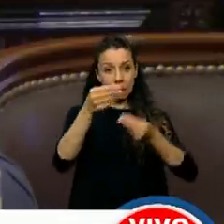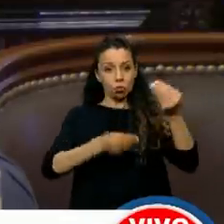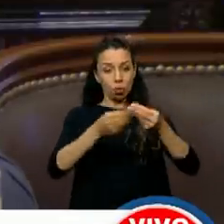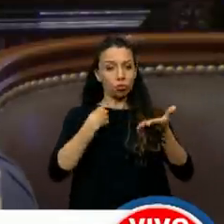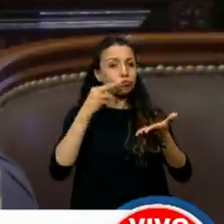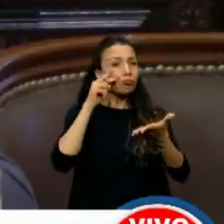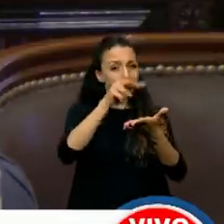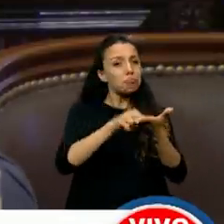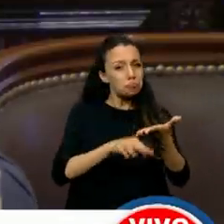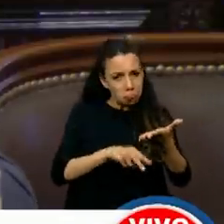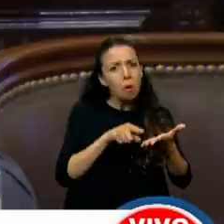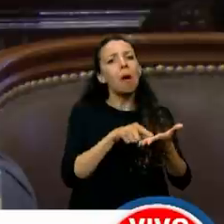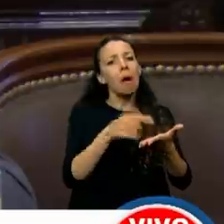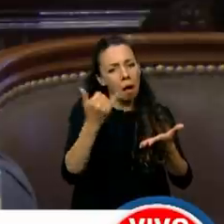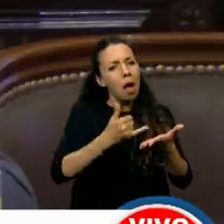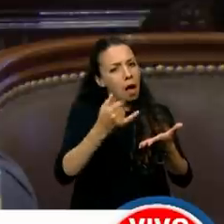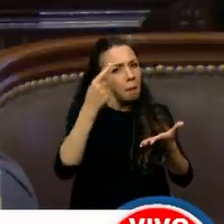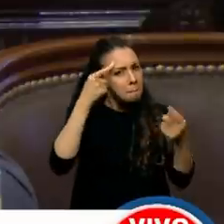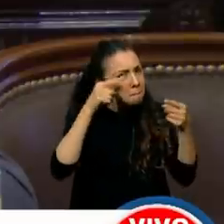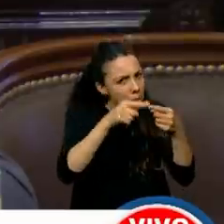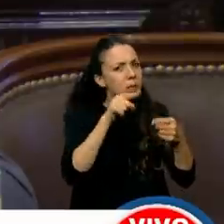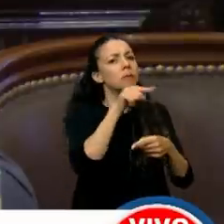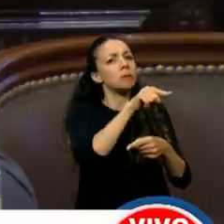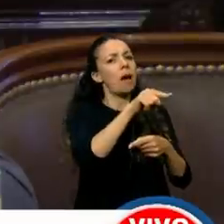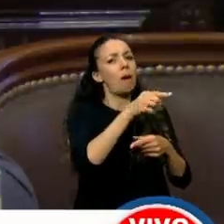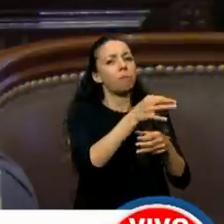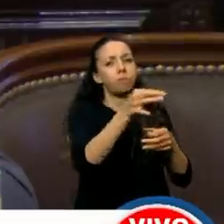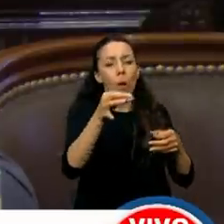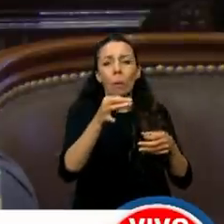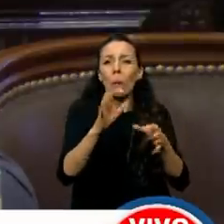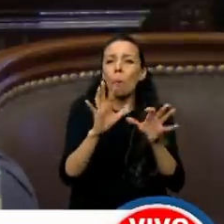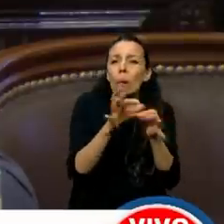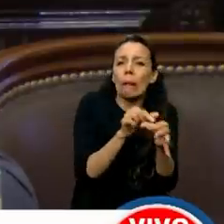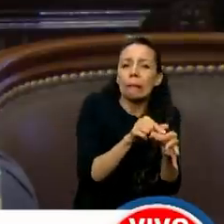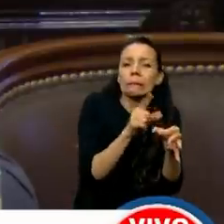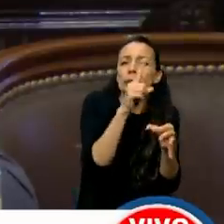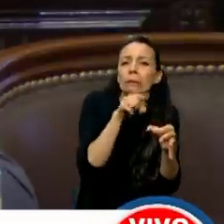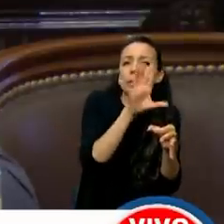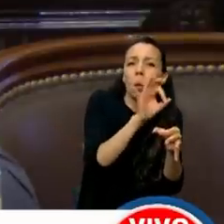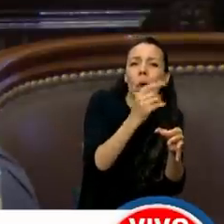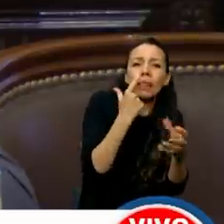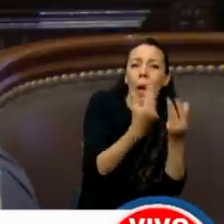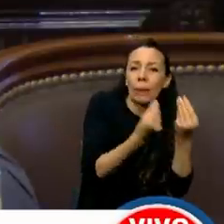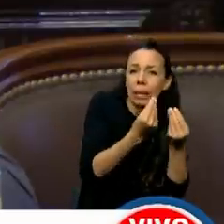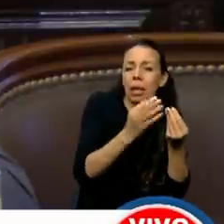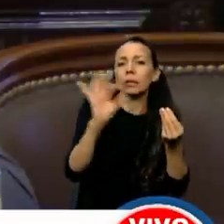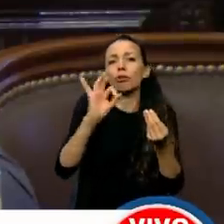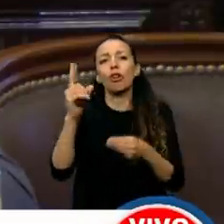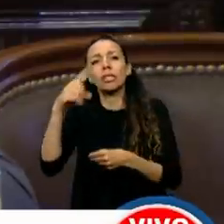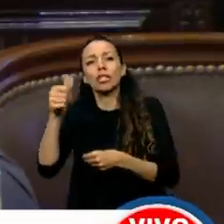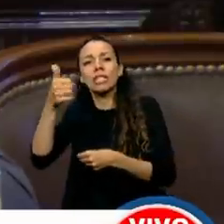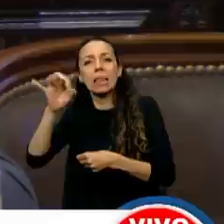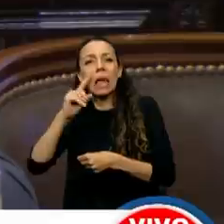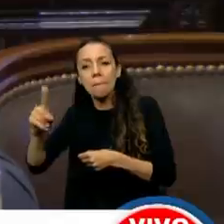pueblos desde el más chiquito del que tiene 150 habitantes al que puede tener más de 160 mil cada uno de esos pueblos a